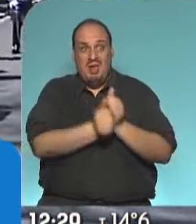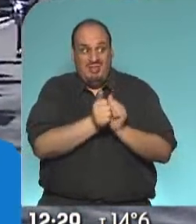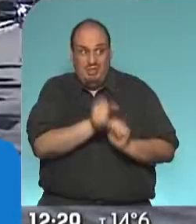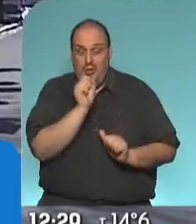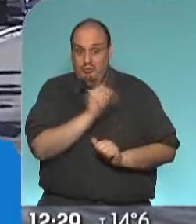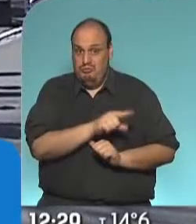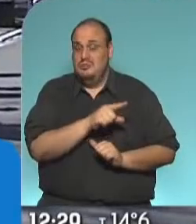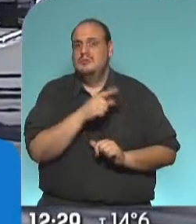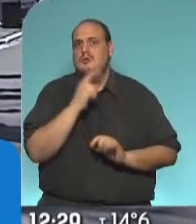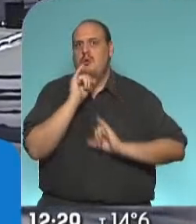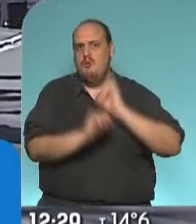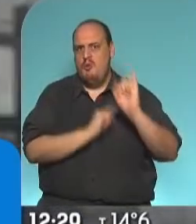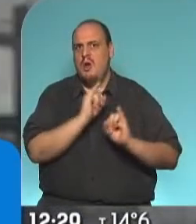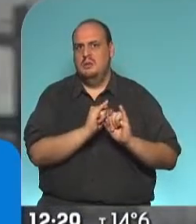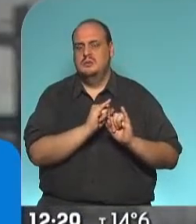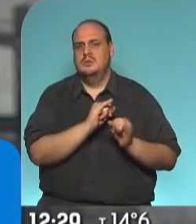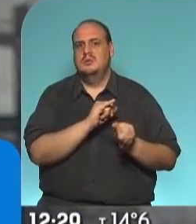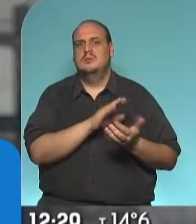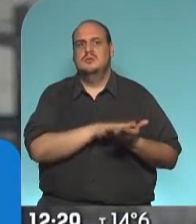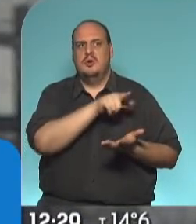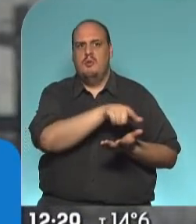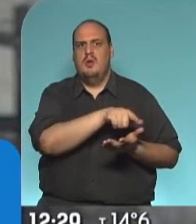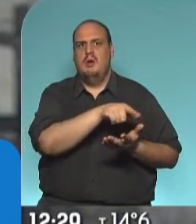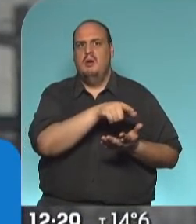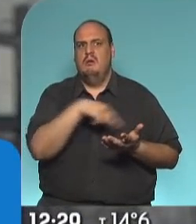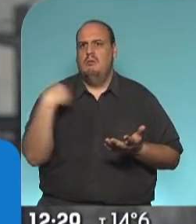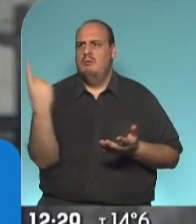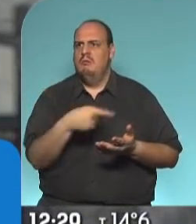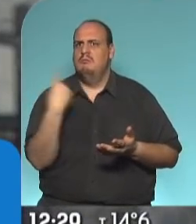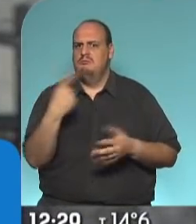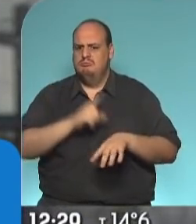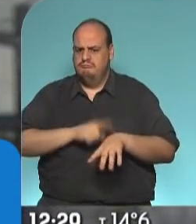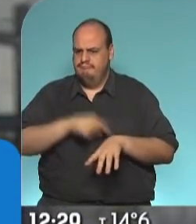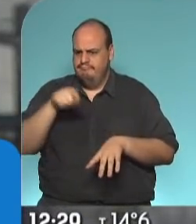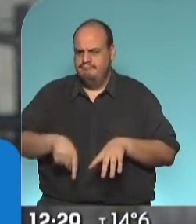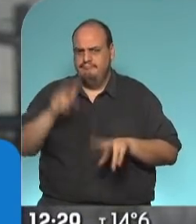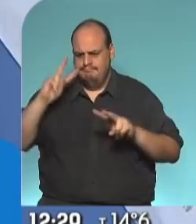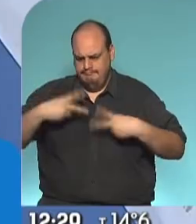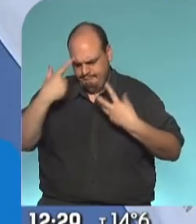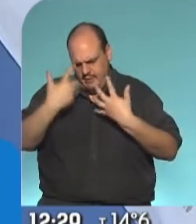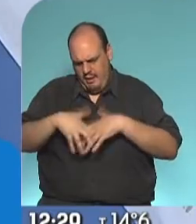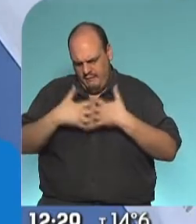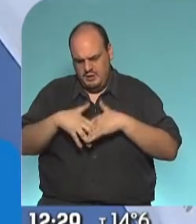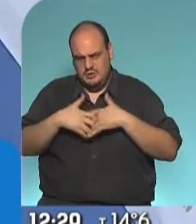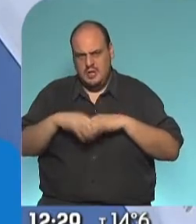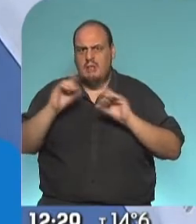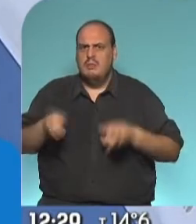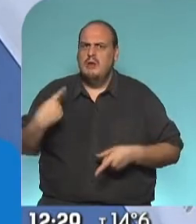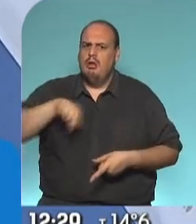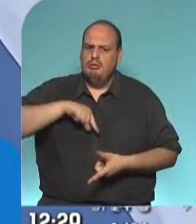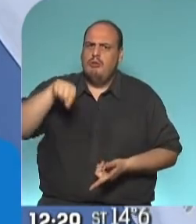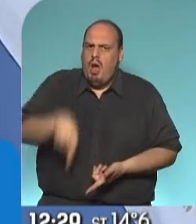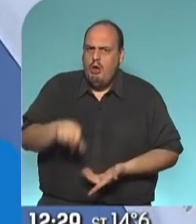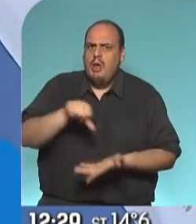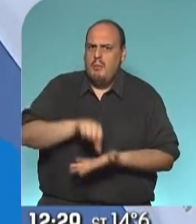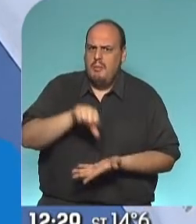cuenta sobre la necesidad de reflexionar sobre los tiempos que vivimos, sobre lo que nos ha pasado como país, sobre lo que nos